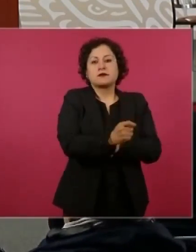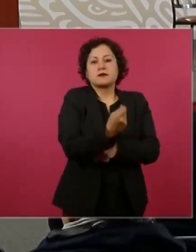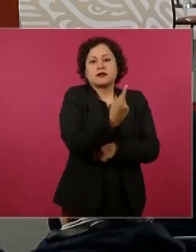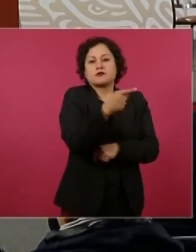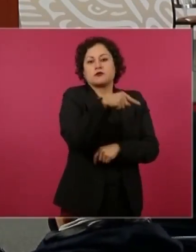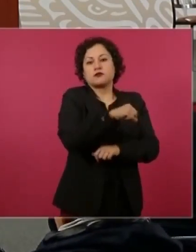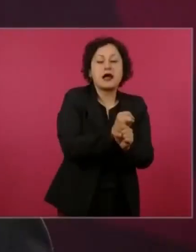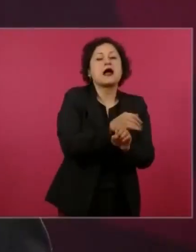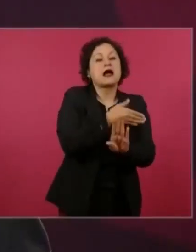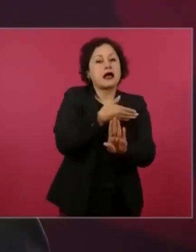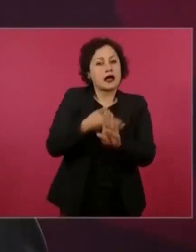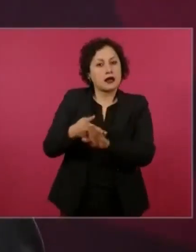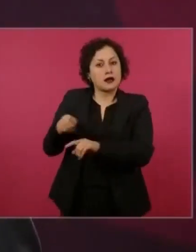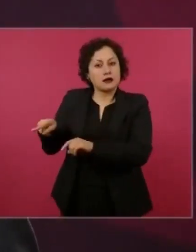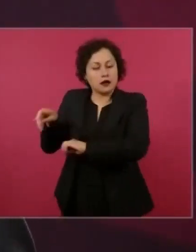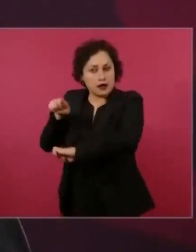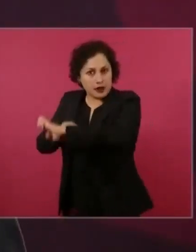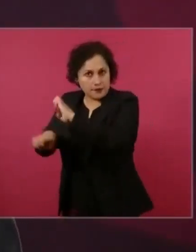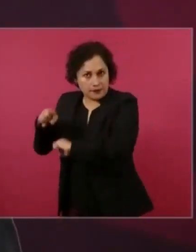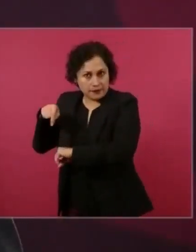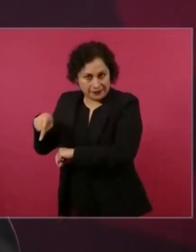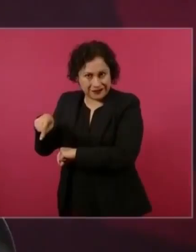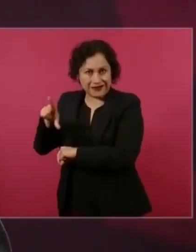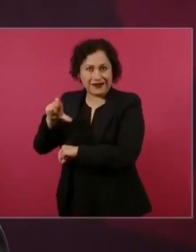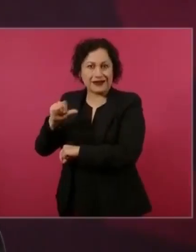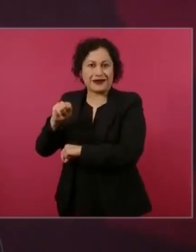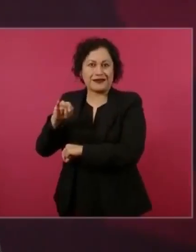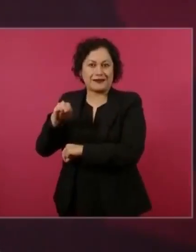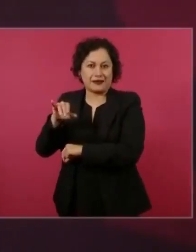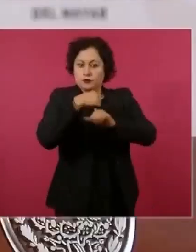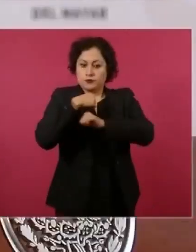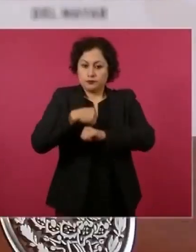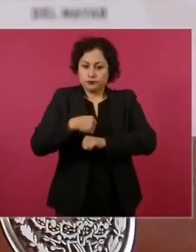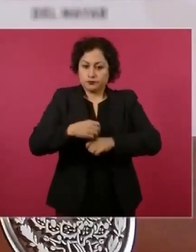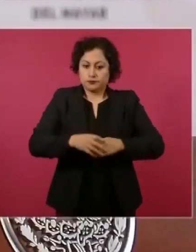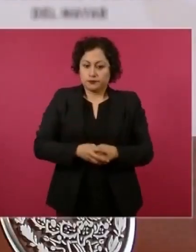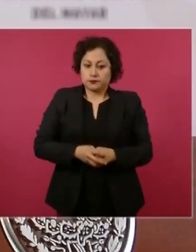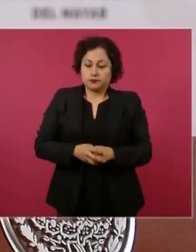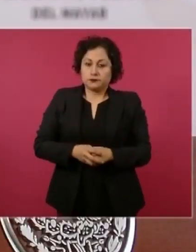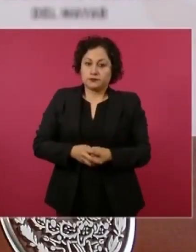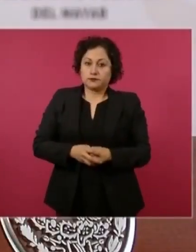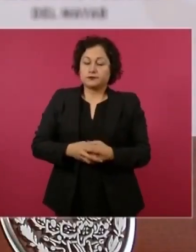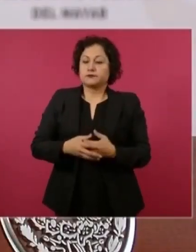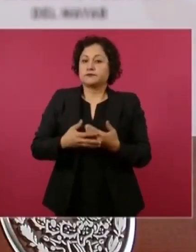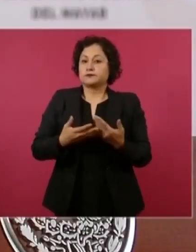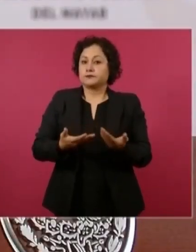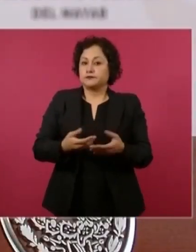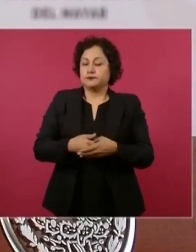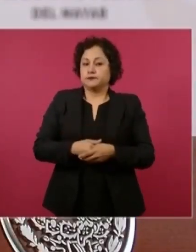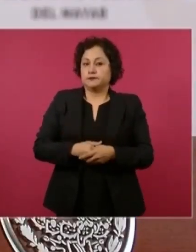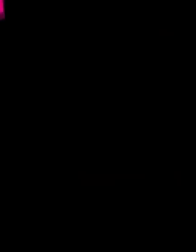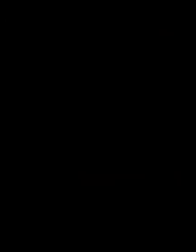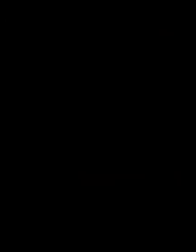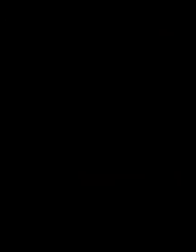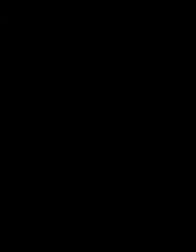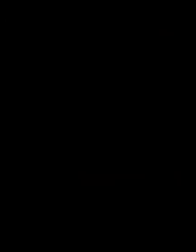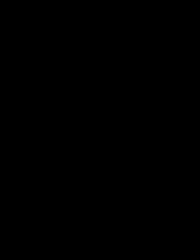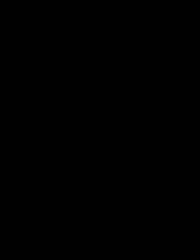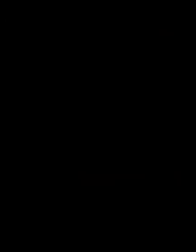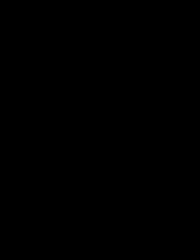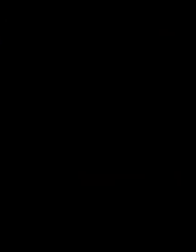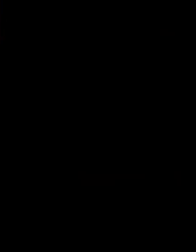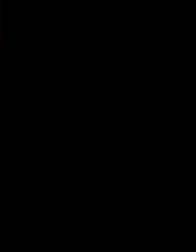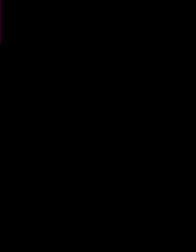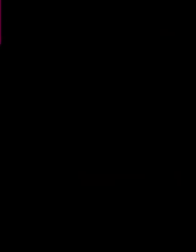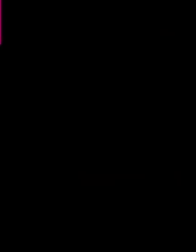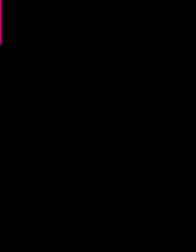la República, no lleva incluido ningún periodista. Pero, ¿por qué se llevó a cabo esta investigación? Bueno, en principio